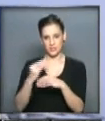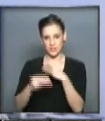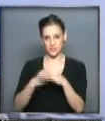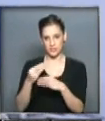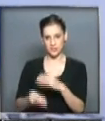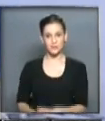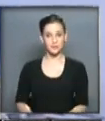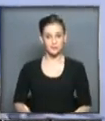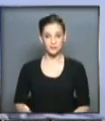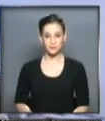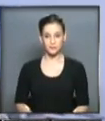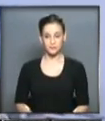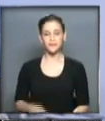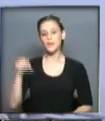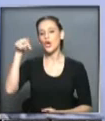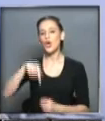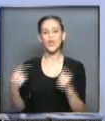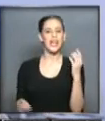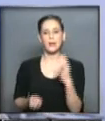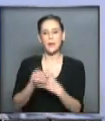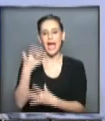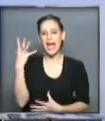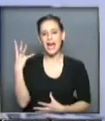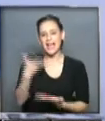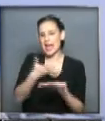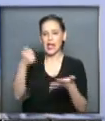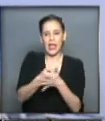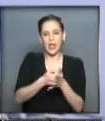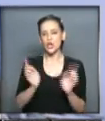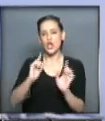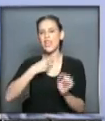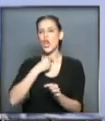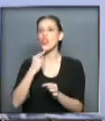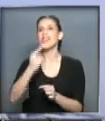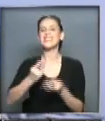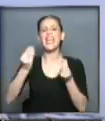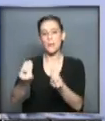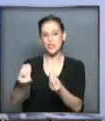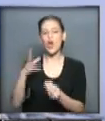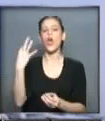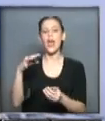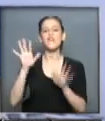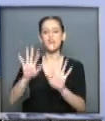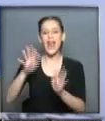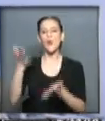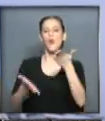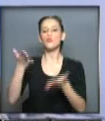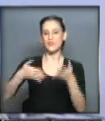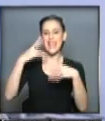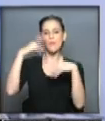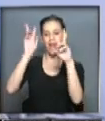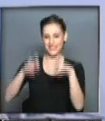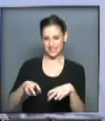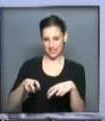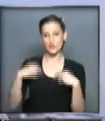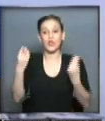el, lo que pasó hoy a la mañana, que no quiero ponerle todavía un nombre porque quiero esperar que la justicia determine exactamente qué